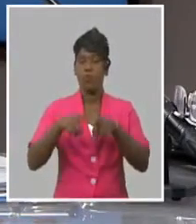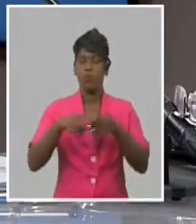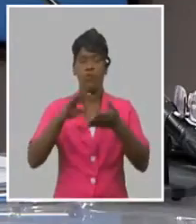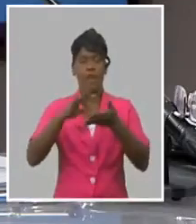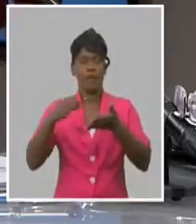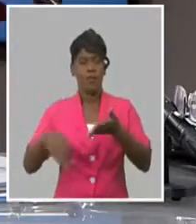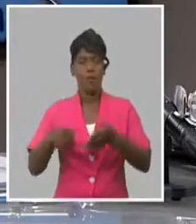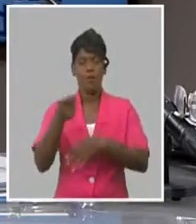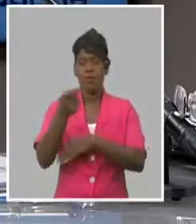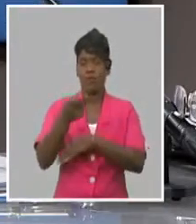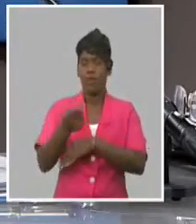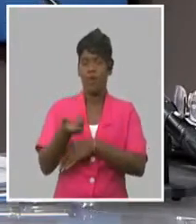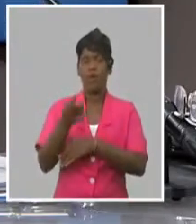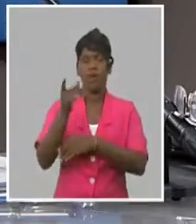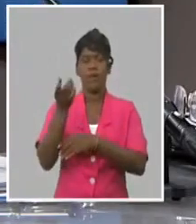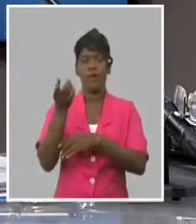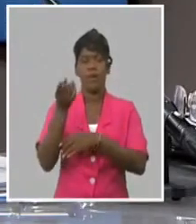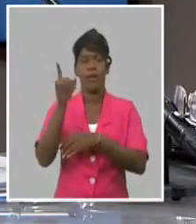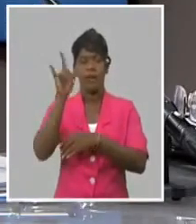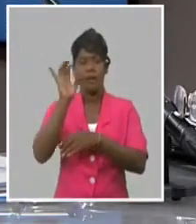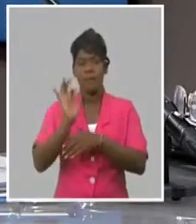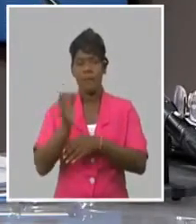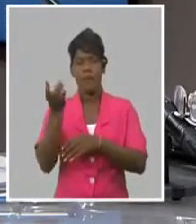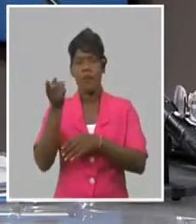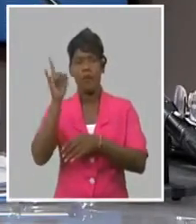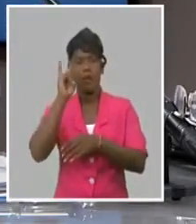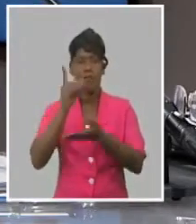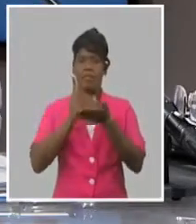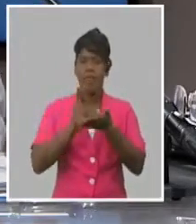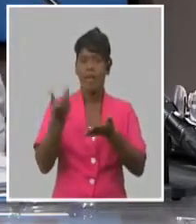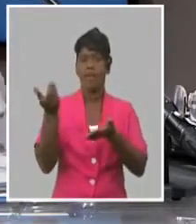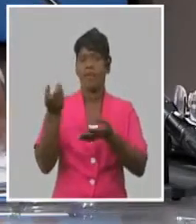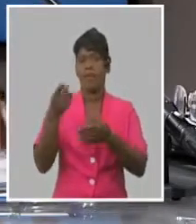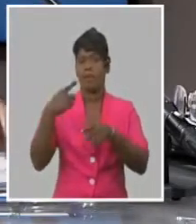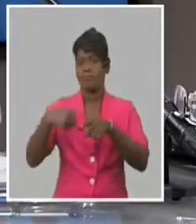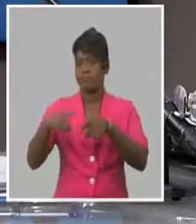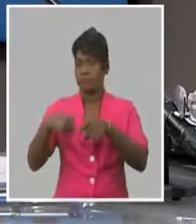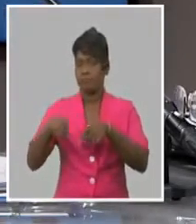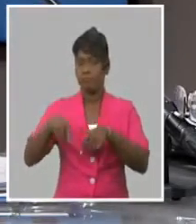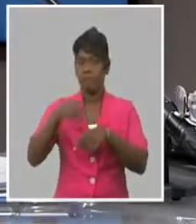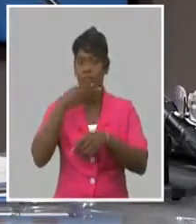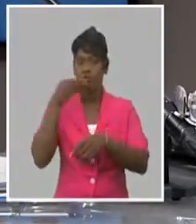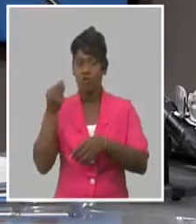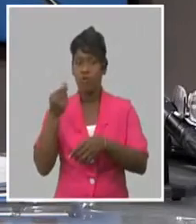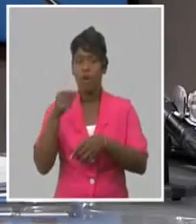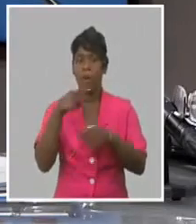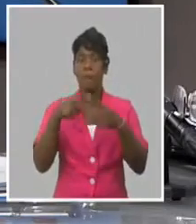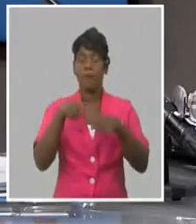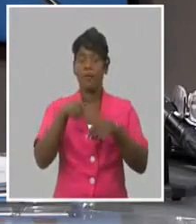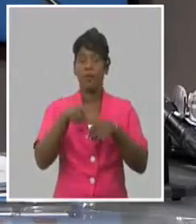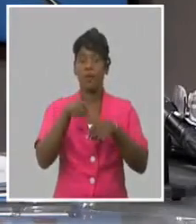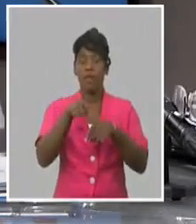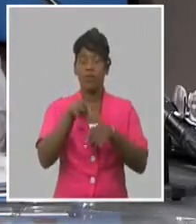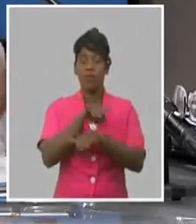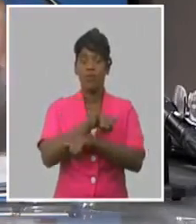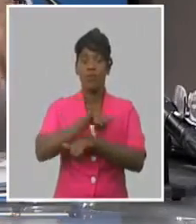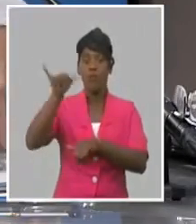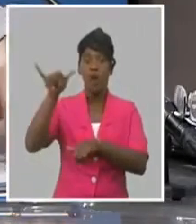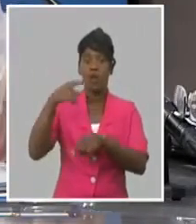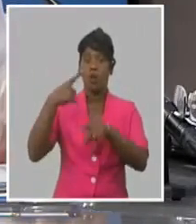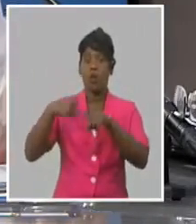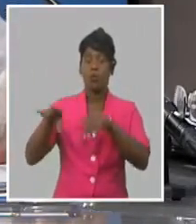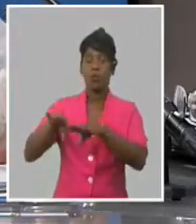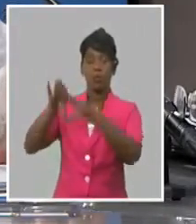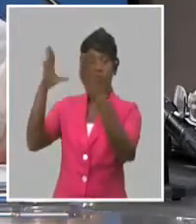canasta familiar normal. Y la canasta que consumen las personas en el mundo están